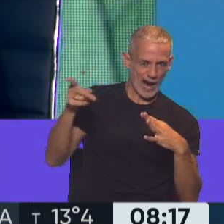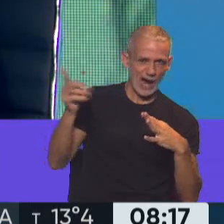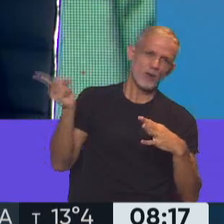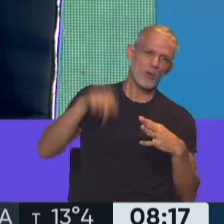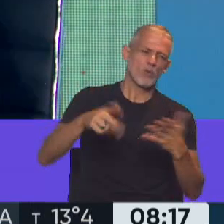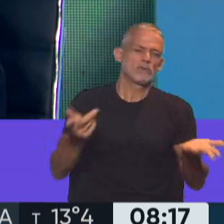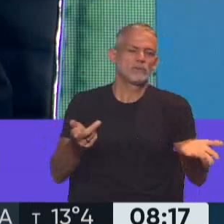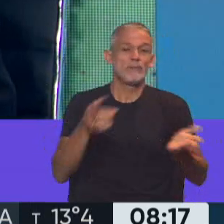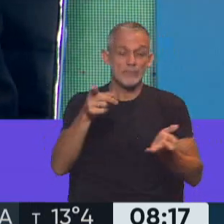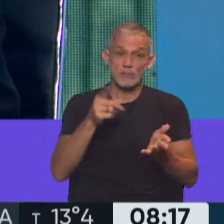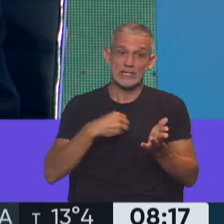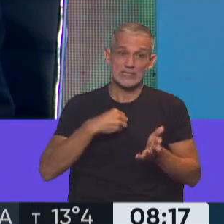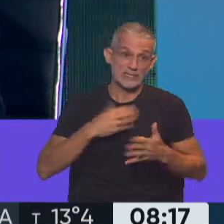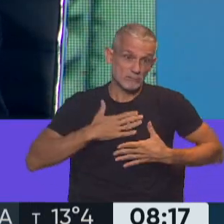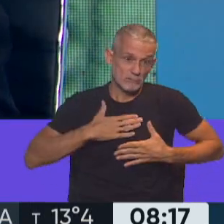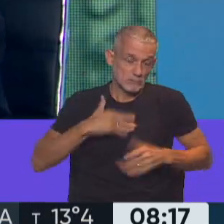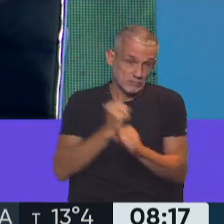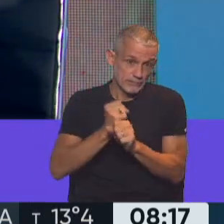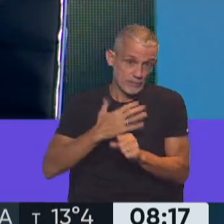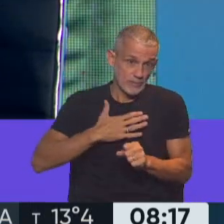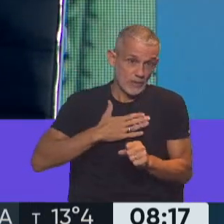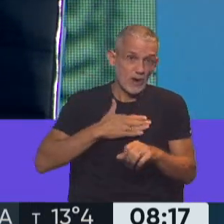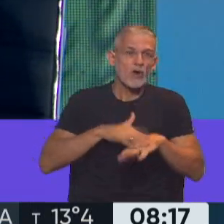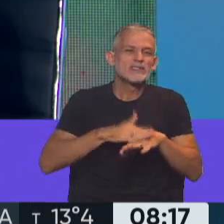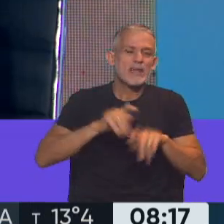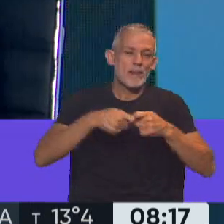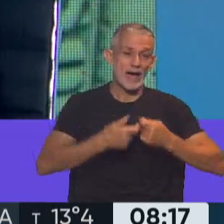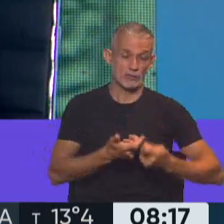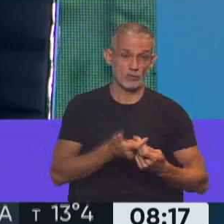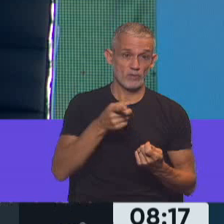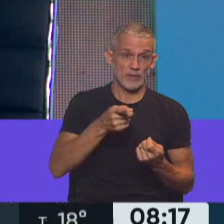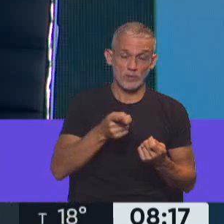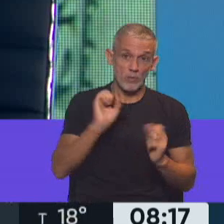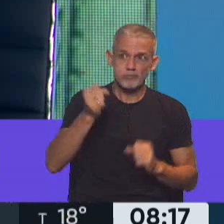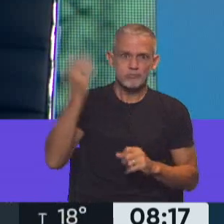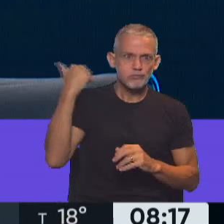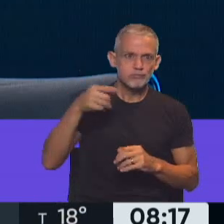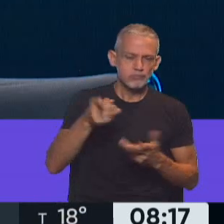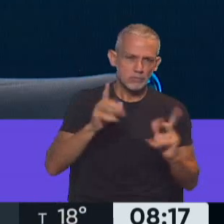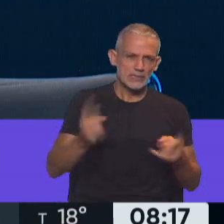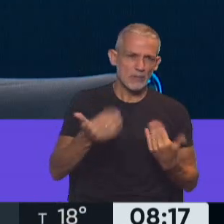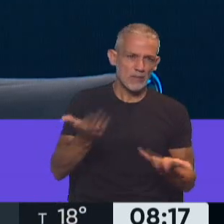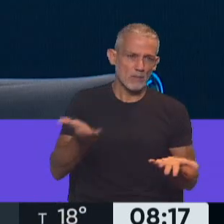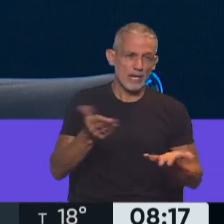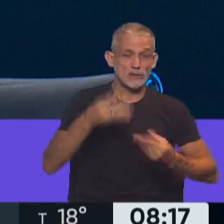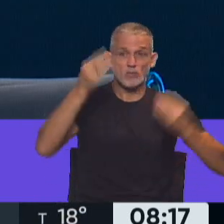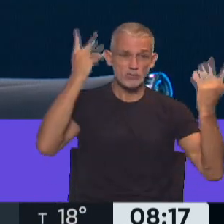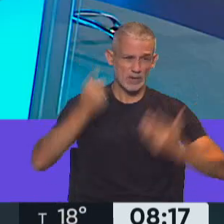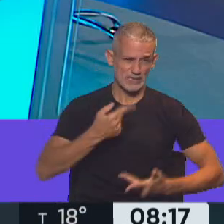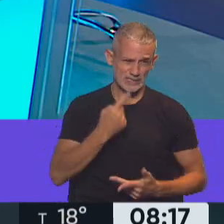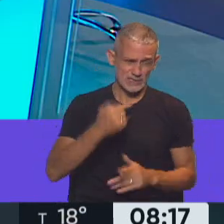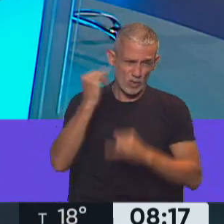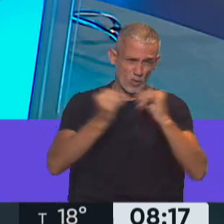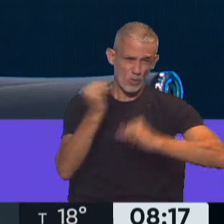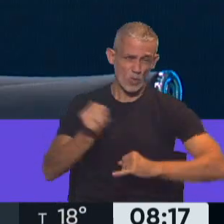marcar este sentido porque es el sentido práctico mío como zapatero. Sí, pero Fabián, es un antecedente que pasa con otros rubros también. ¿Cuántas veces hemos hablado de